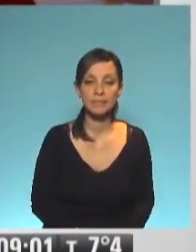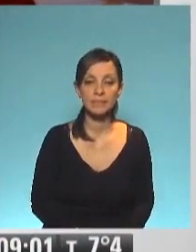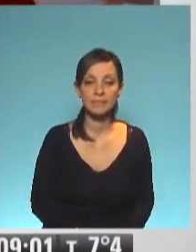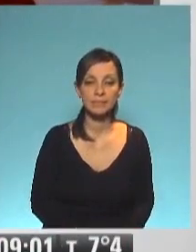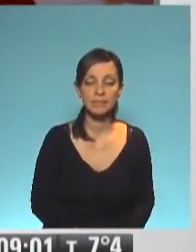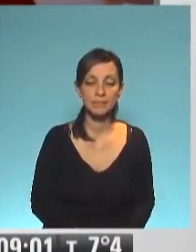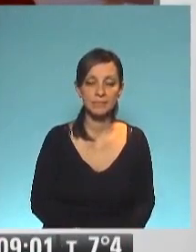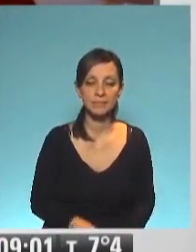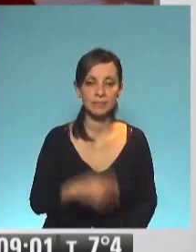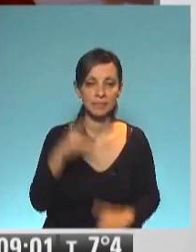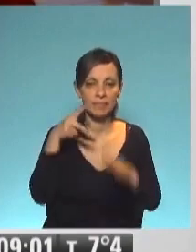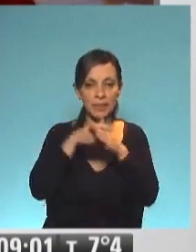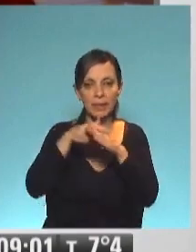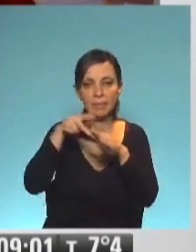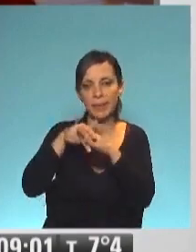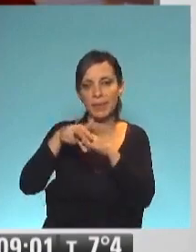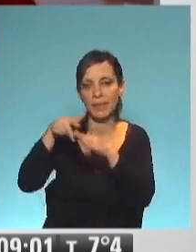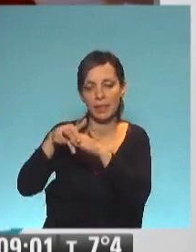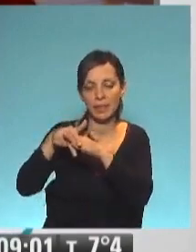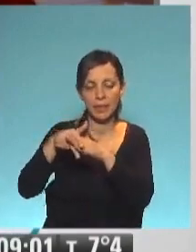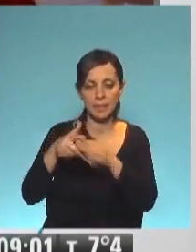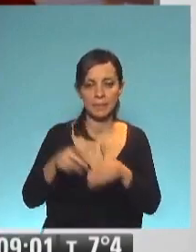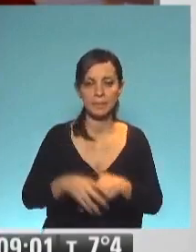nuestra unidad